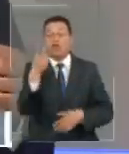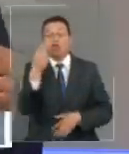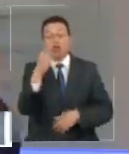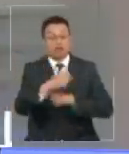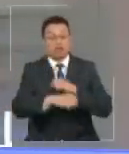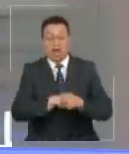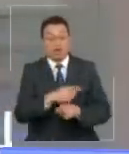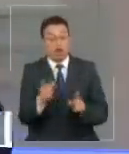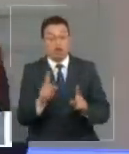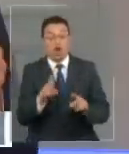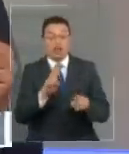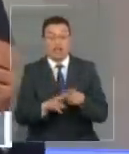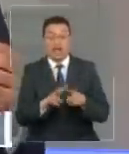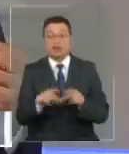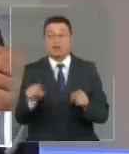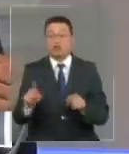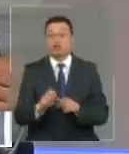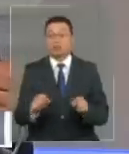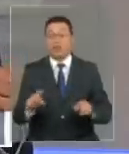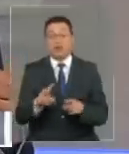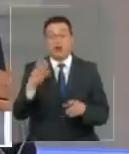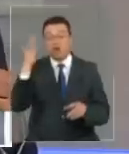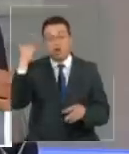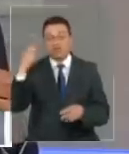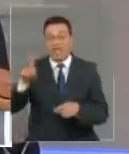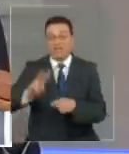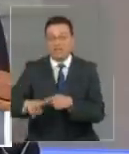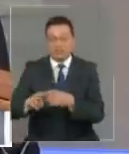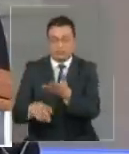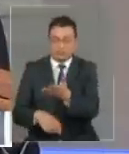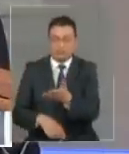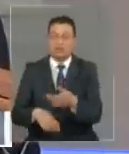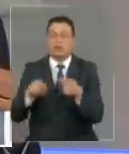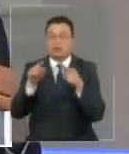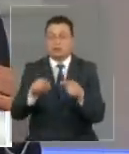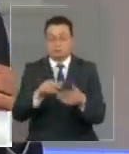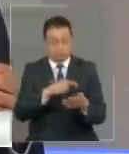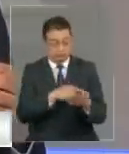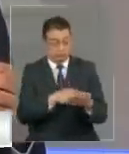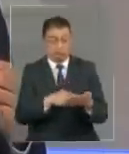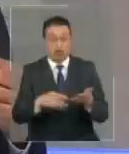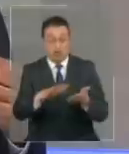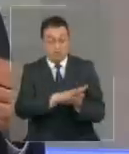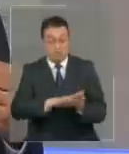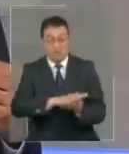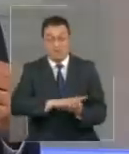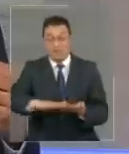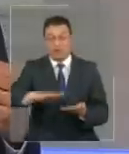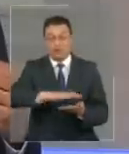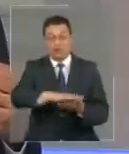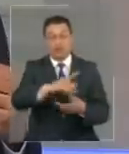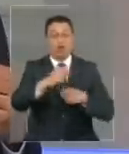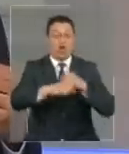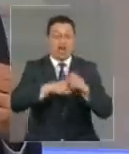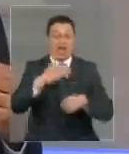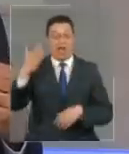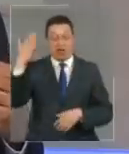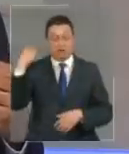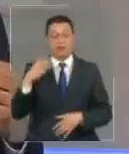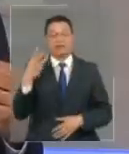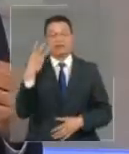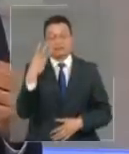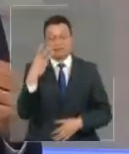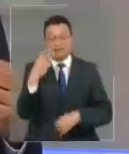12 años no se va a volver a hacer porque no lo saben hacer. Esto es lo que se pavimentó en todos los años anteriores. En 3